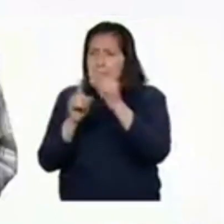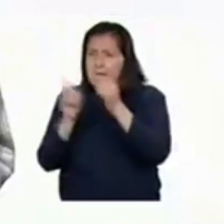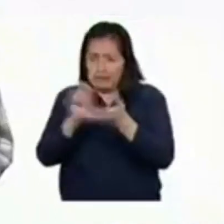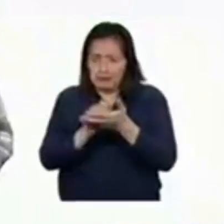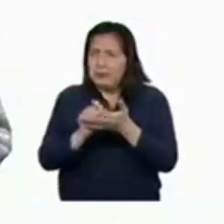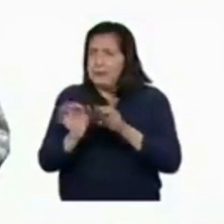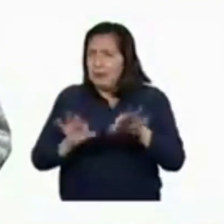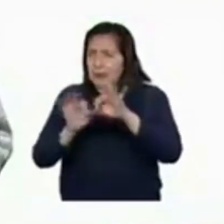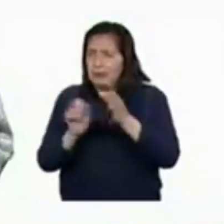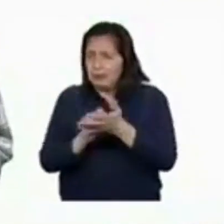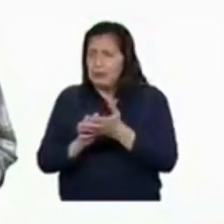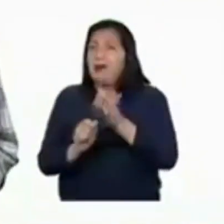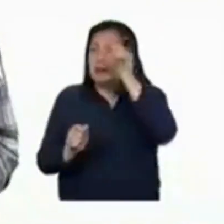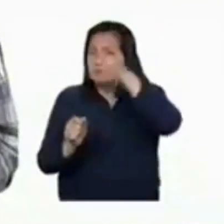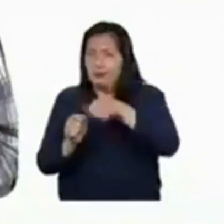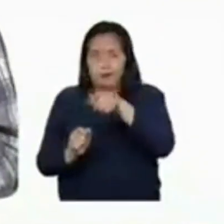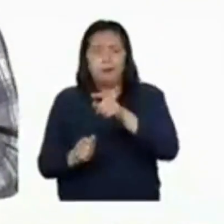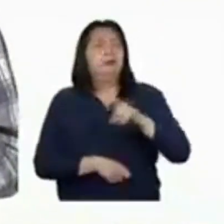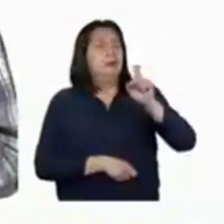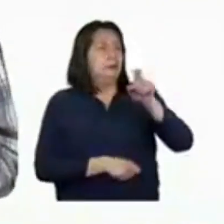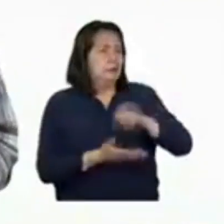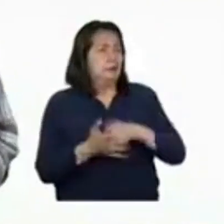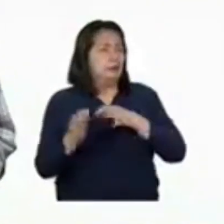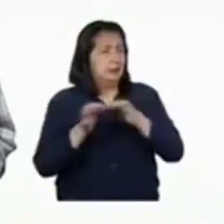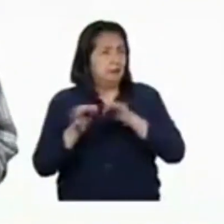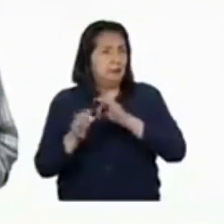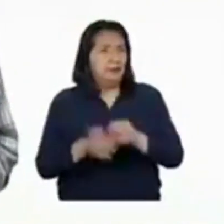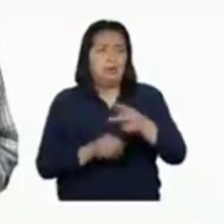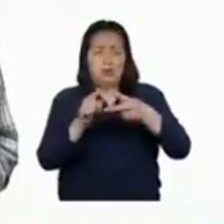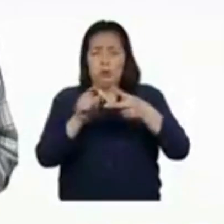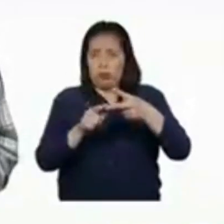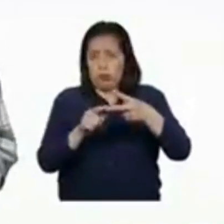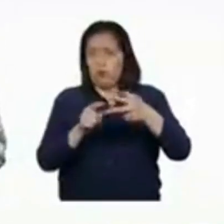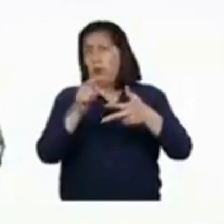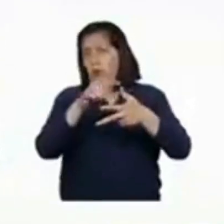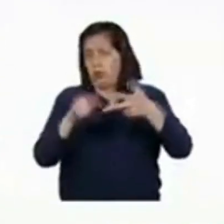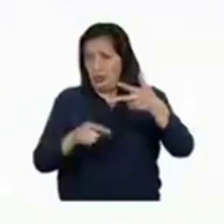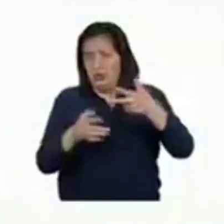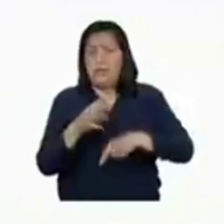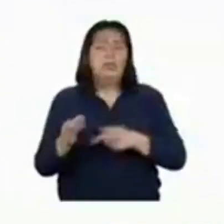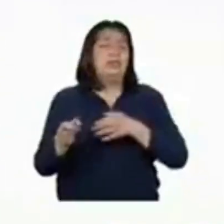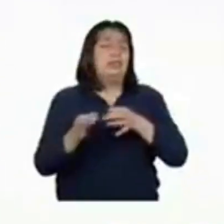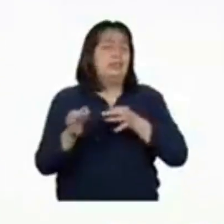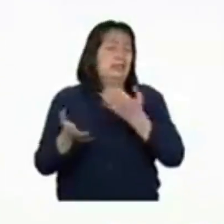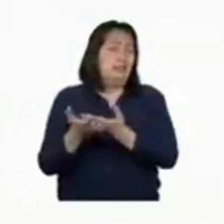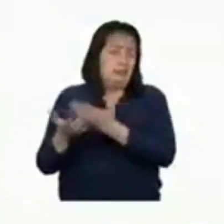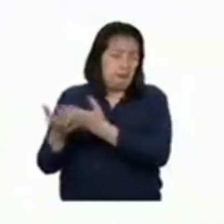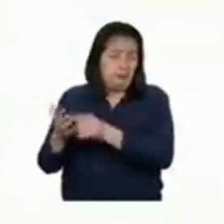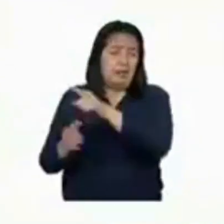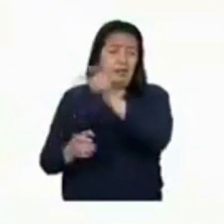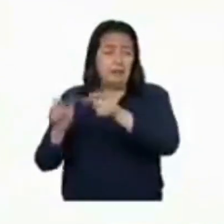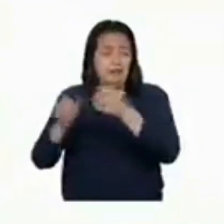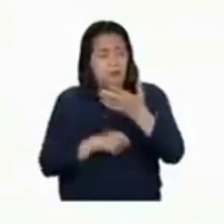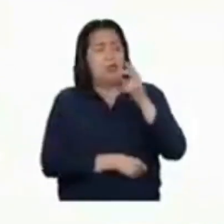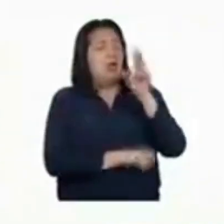claves. Recordemos que necesitaremos explicar 2 o 3 argumentos para convencer a nuestros lectores